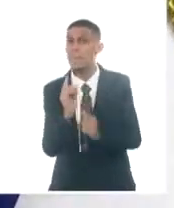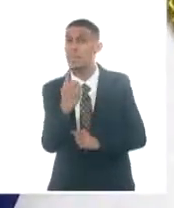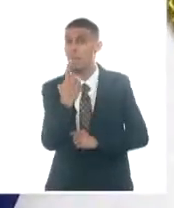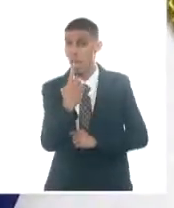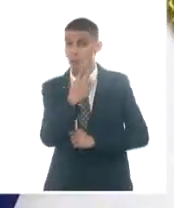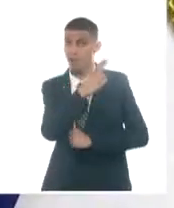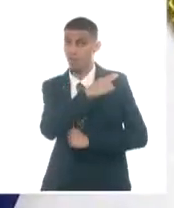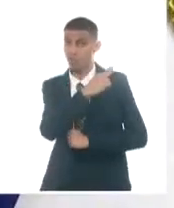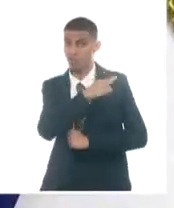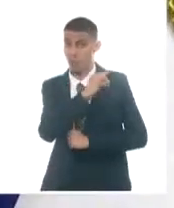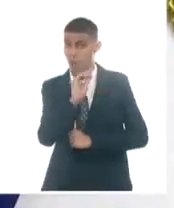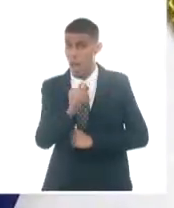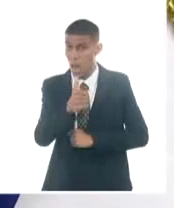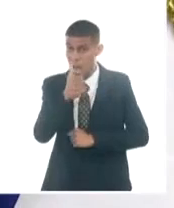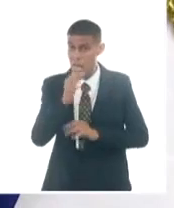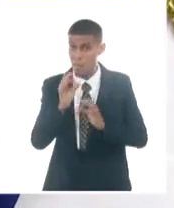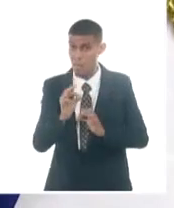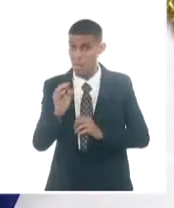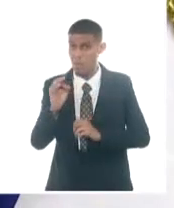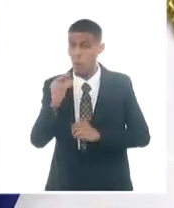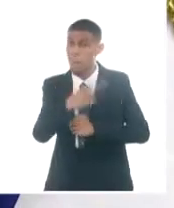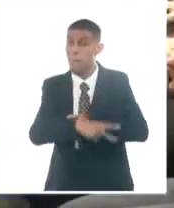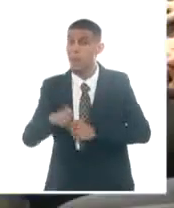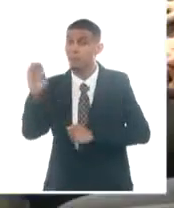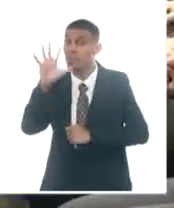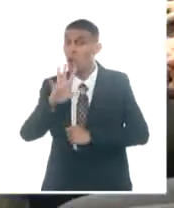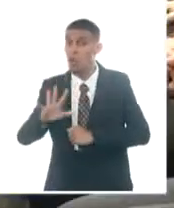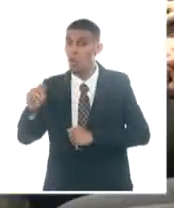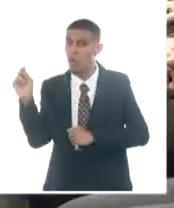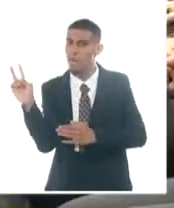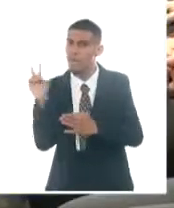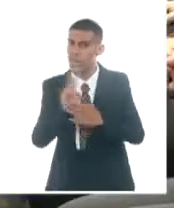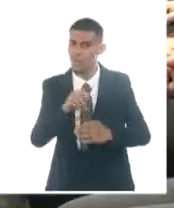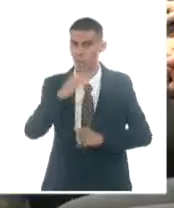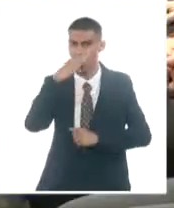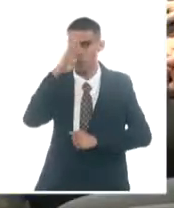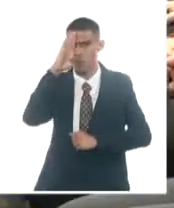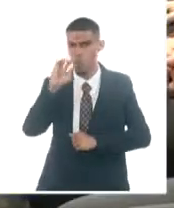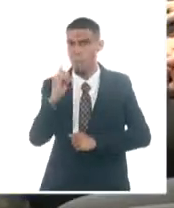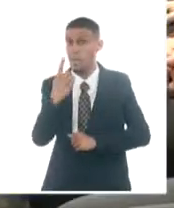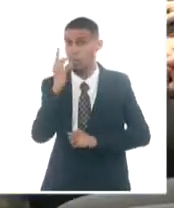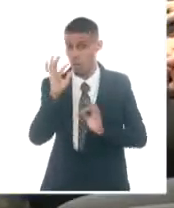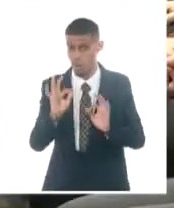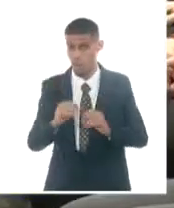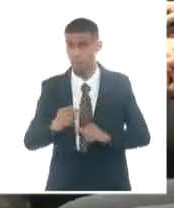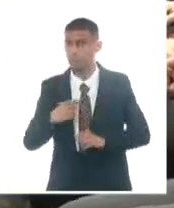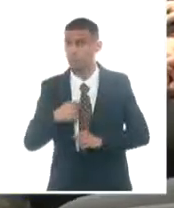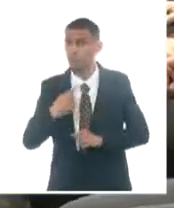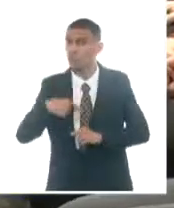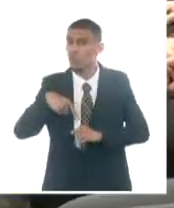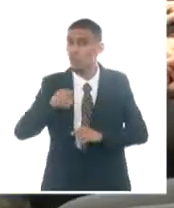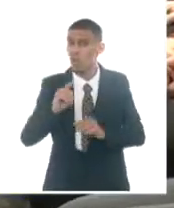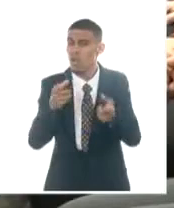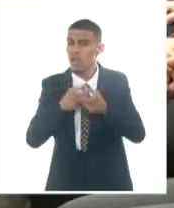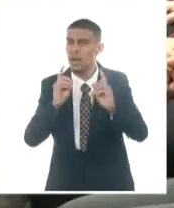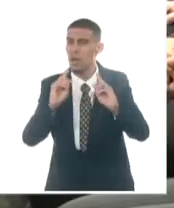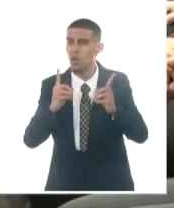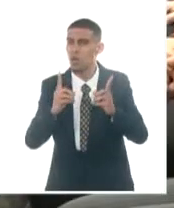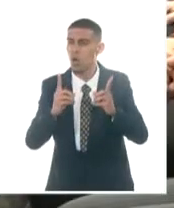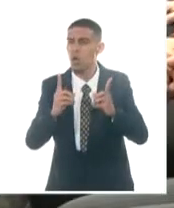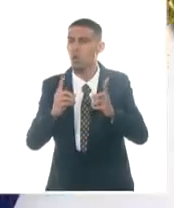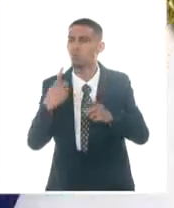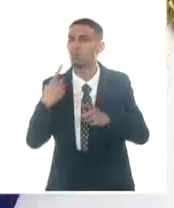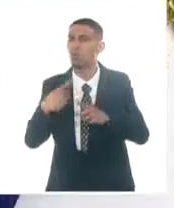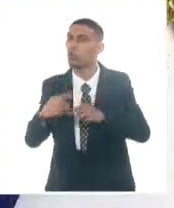funcionaria oficial de Bosnia y Herzegovina en hacer una visita oficial aquí a Cuba. Cuando yo fui a la reunión de Bakú,